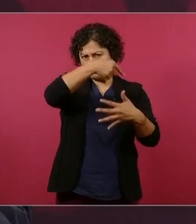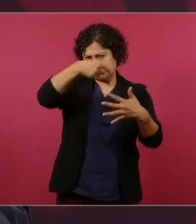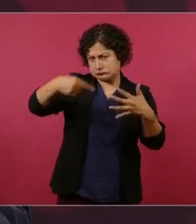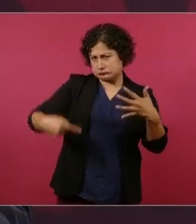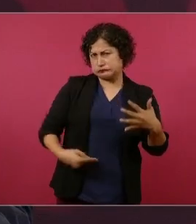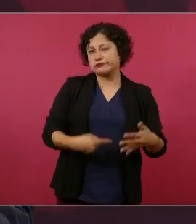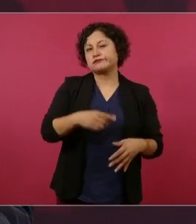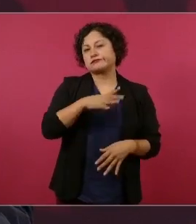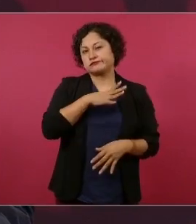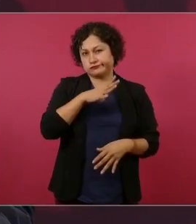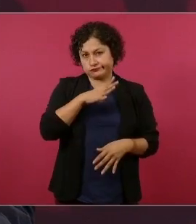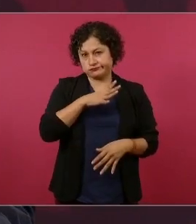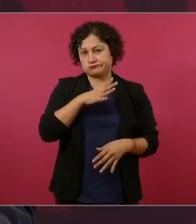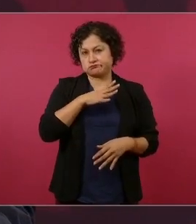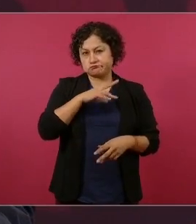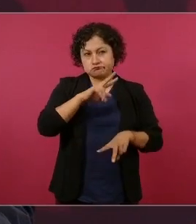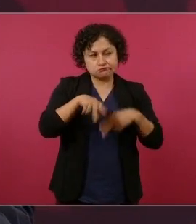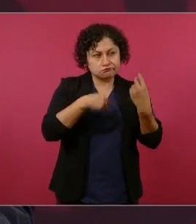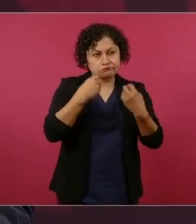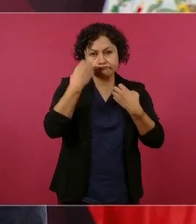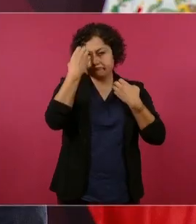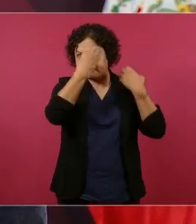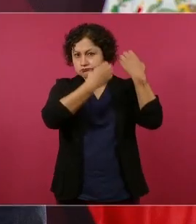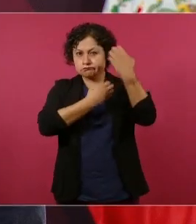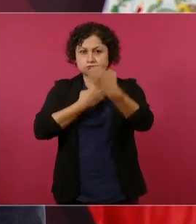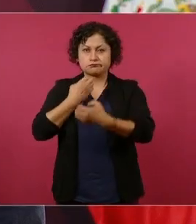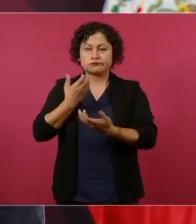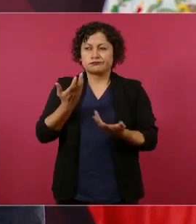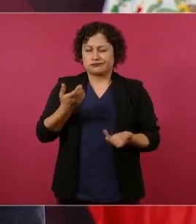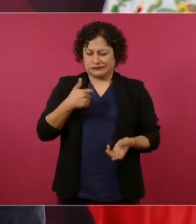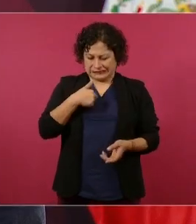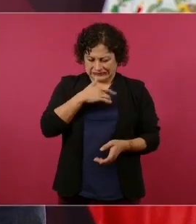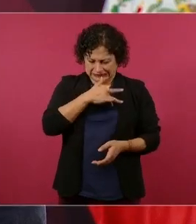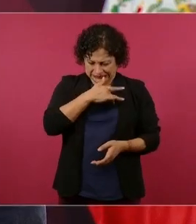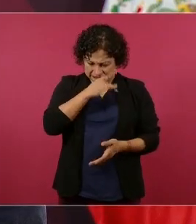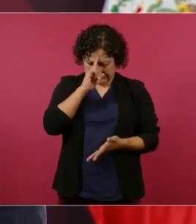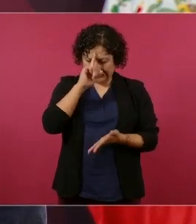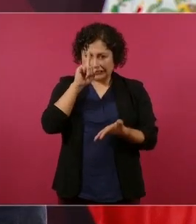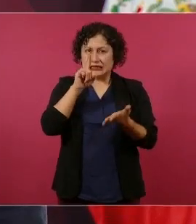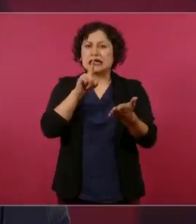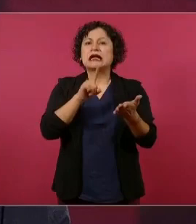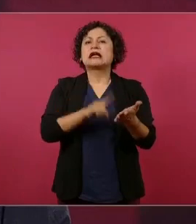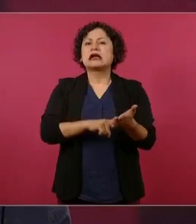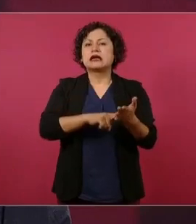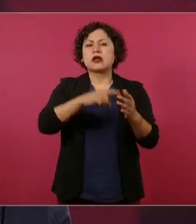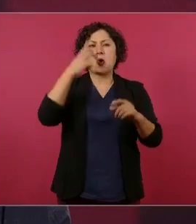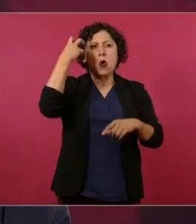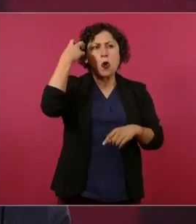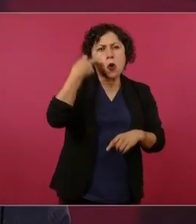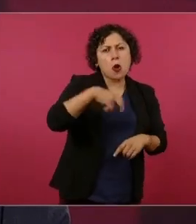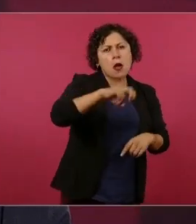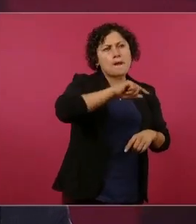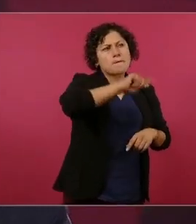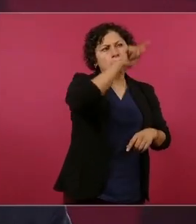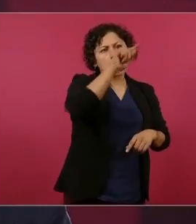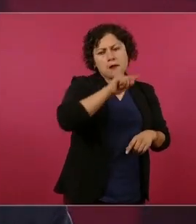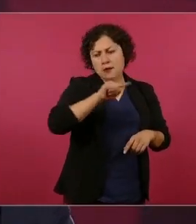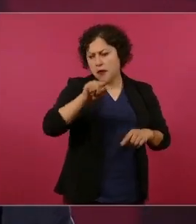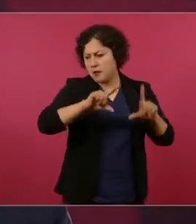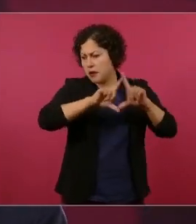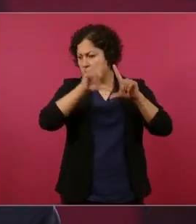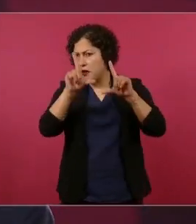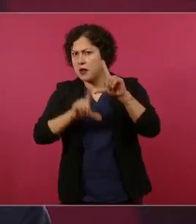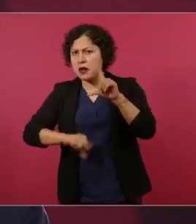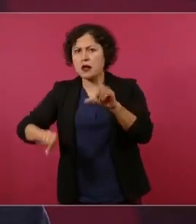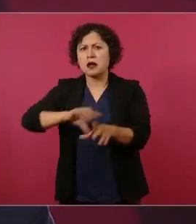yo creo que vamos a terminar el recorrido como en un mes y